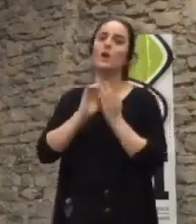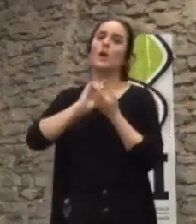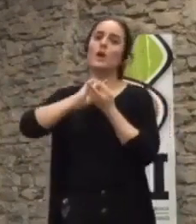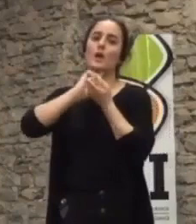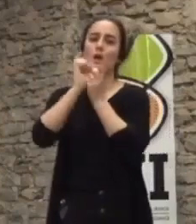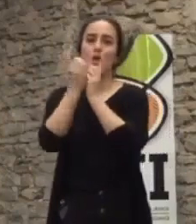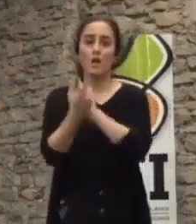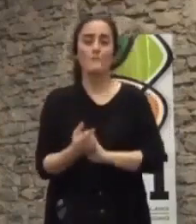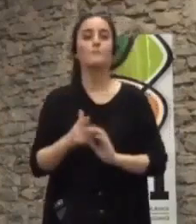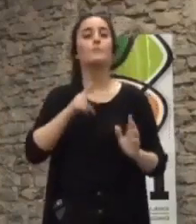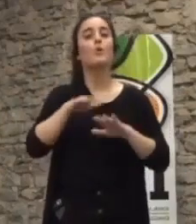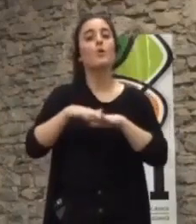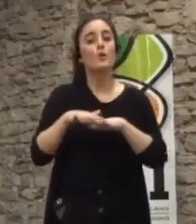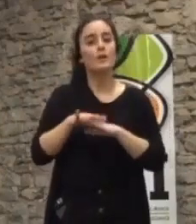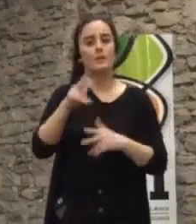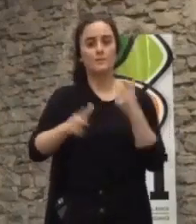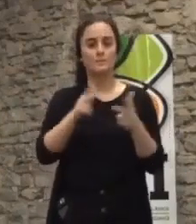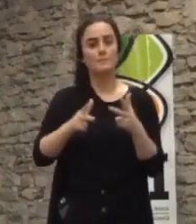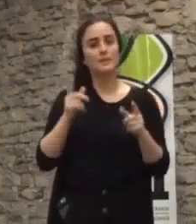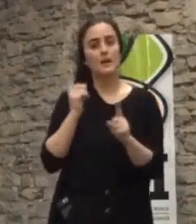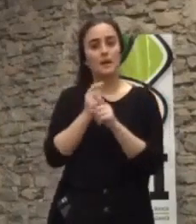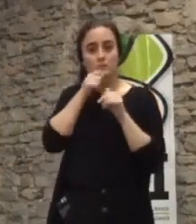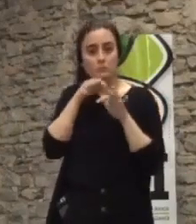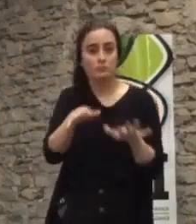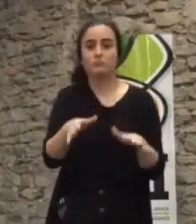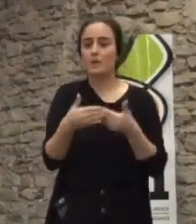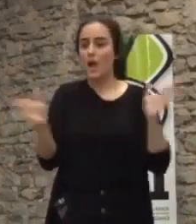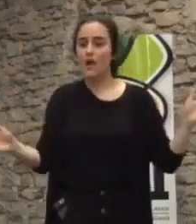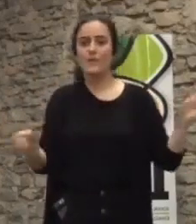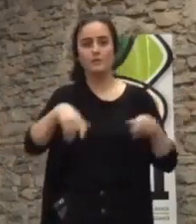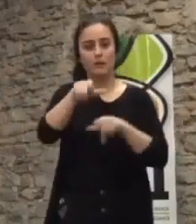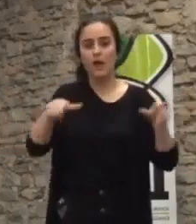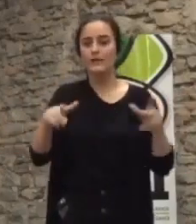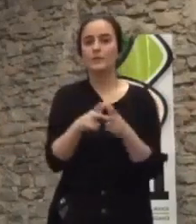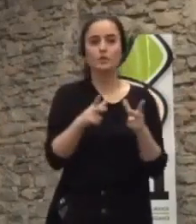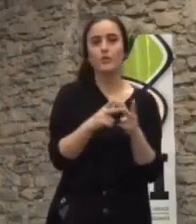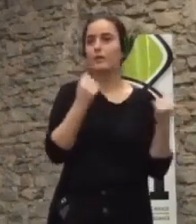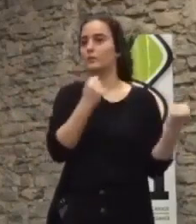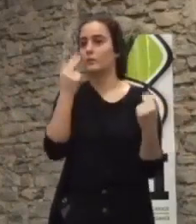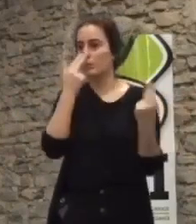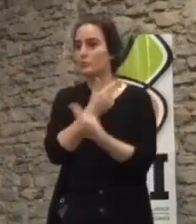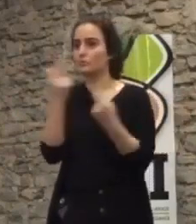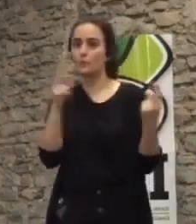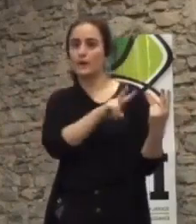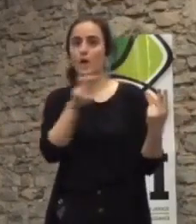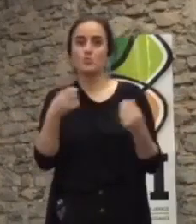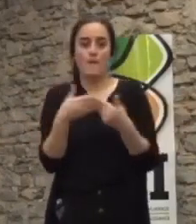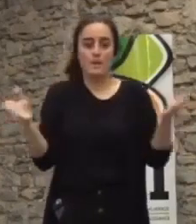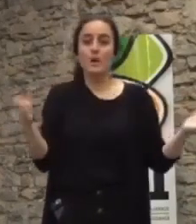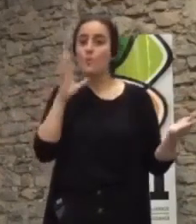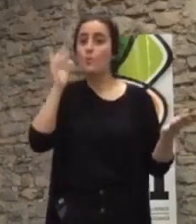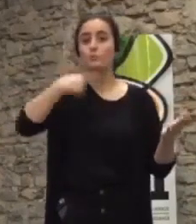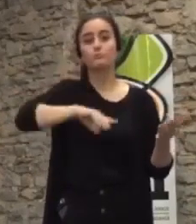La Red Vasca Antirrumores es una red abierta a nuevos agentes sociales y a nuevas instituciones públicas, porque creemos, a pesar